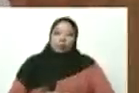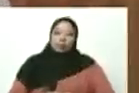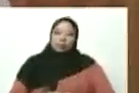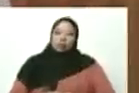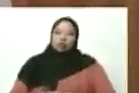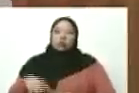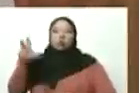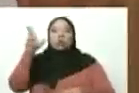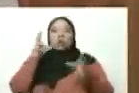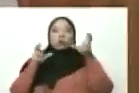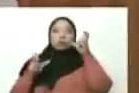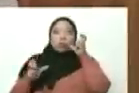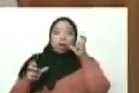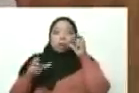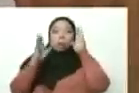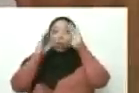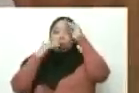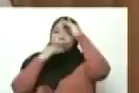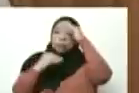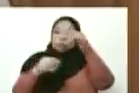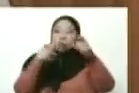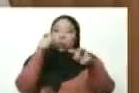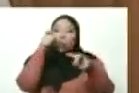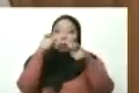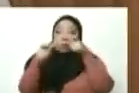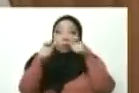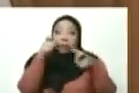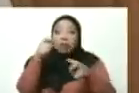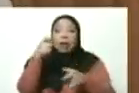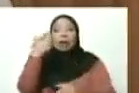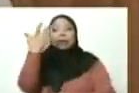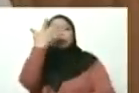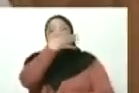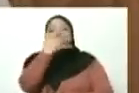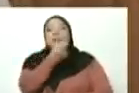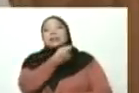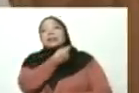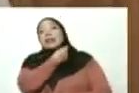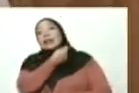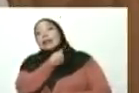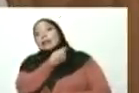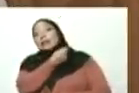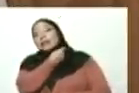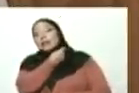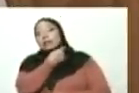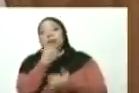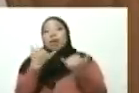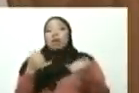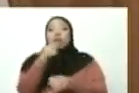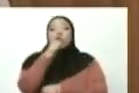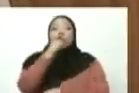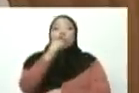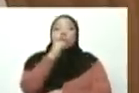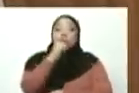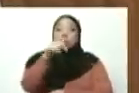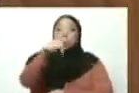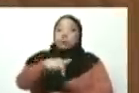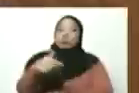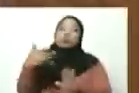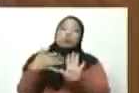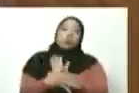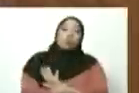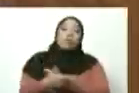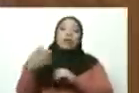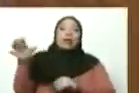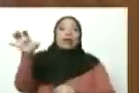escuchaban declaraciones de fiscal general de la república bolivariana de venezuela tarek william saab quien ampliaba esta información sobre la